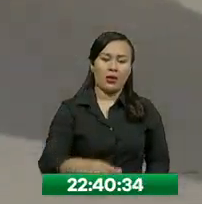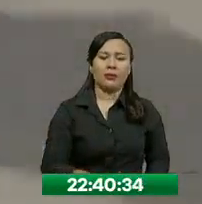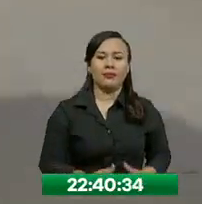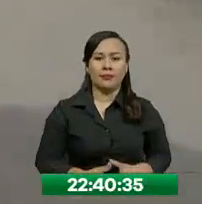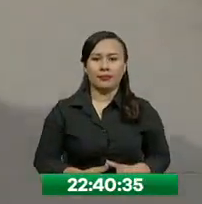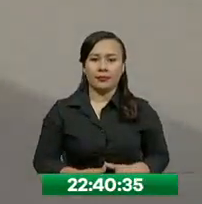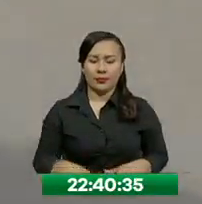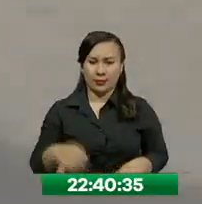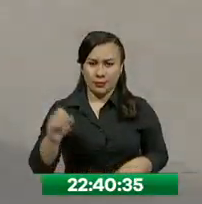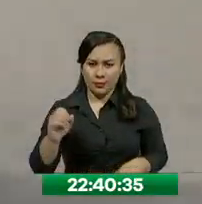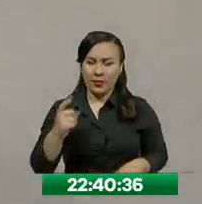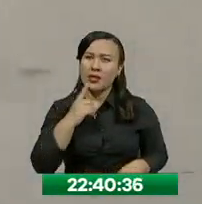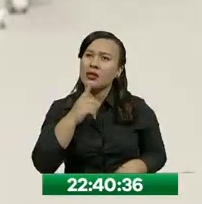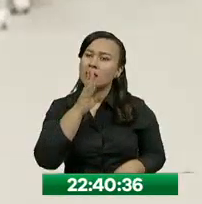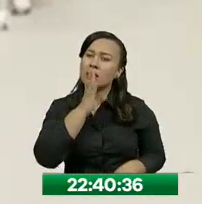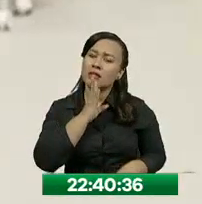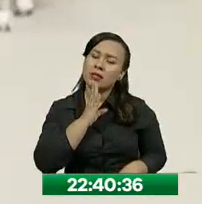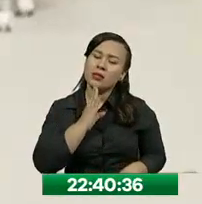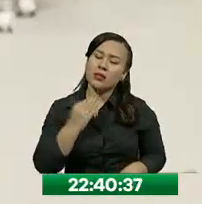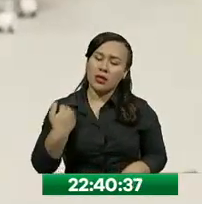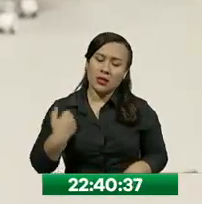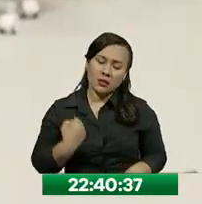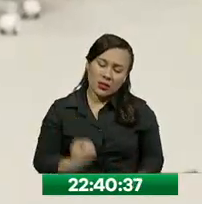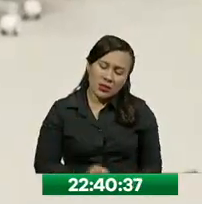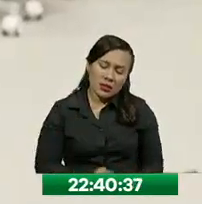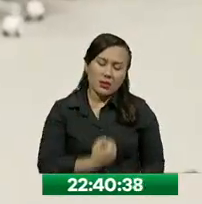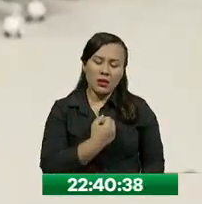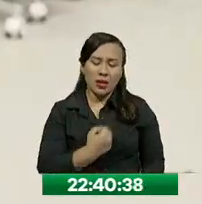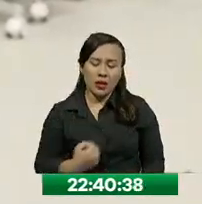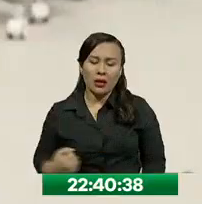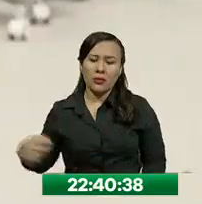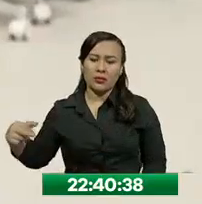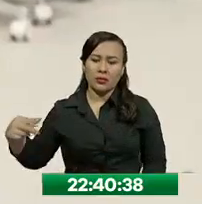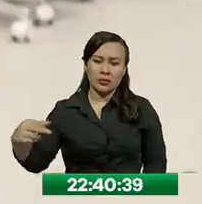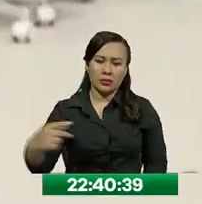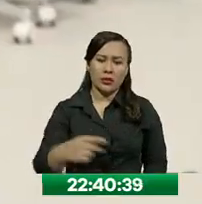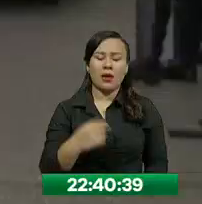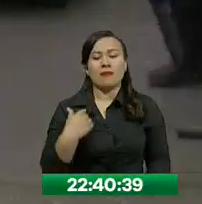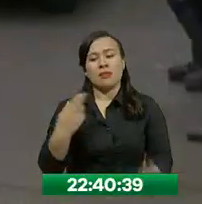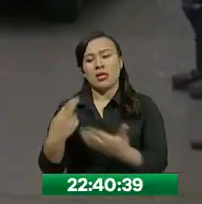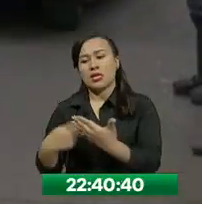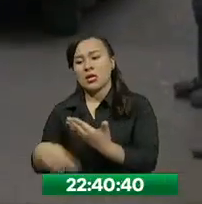la dimensión del sacrificio que decidió hacer por sus hijas y su esposo.